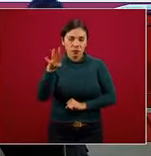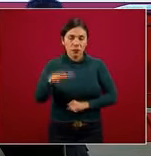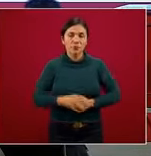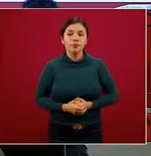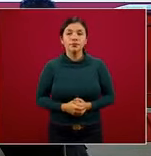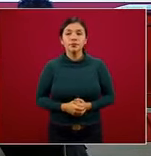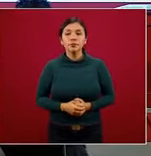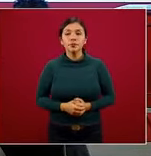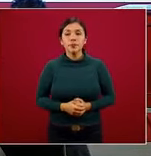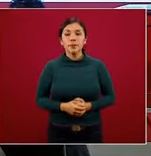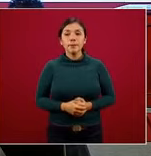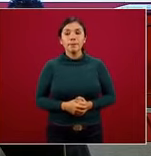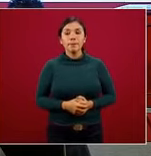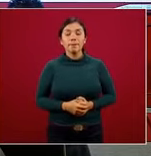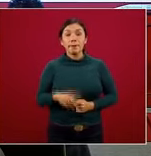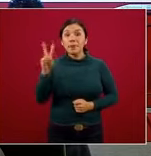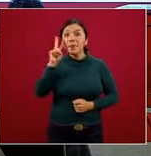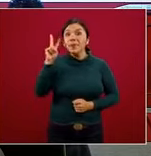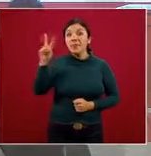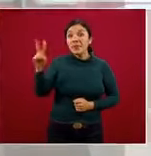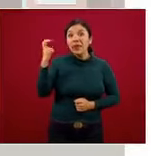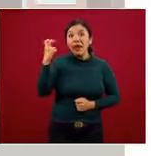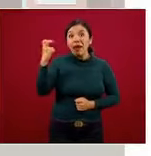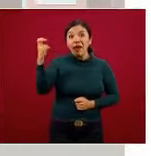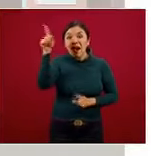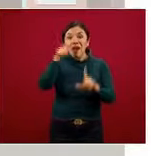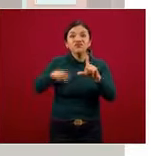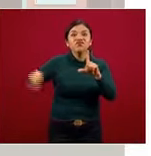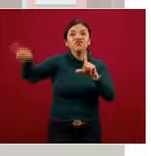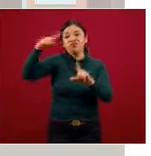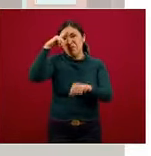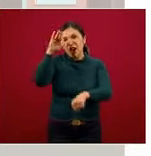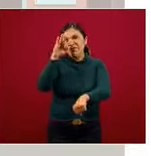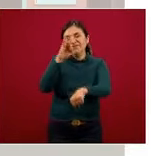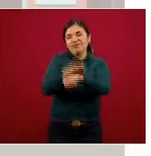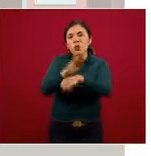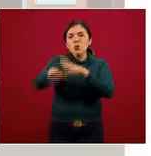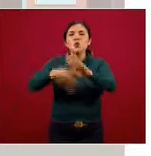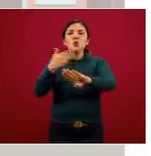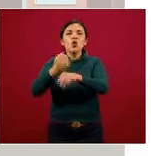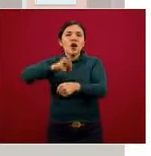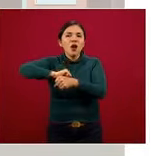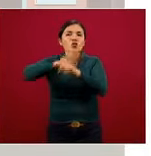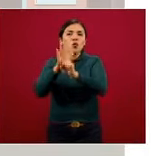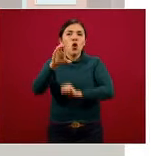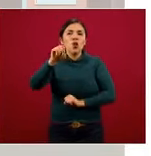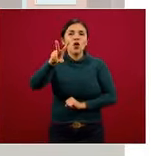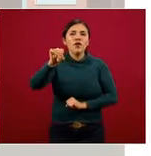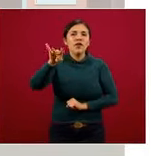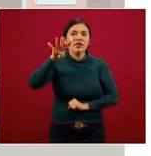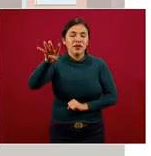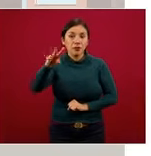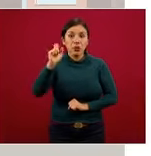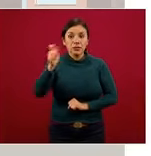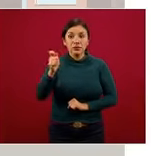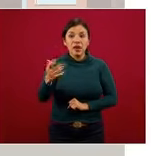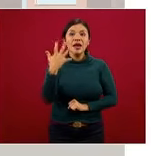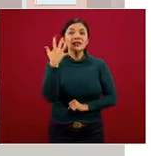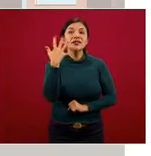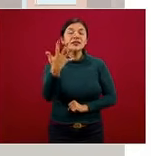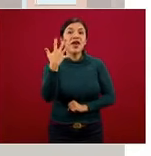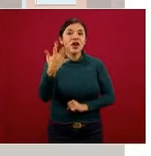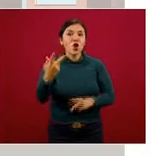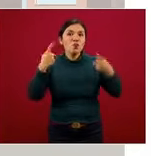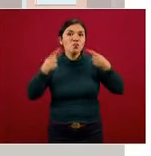COVID-19. Este es el Escuadrón de la Salud contra el COVID, contra la COVID-19. Son nuestros